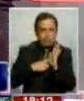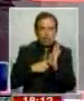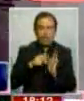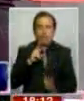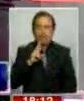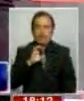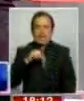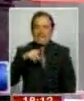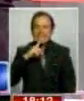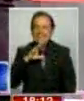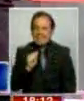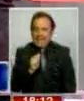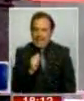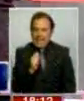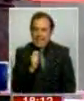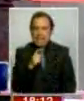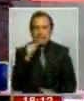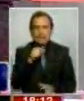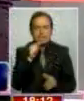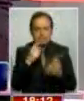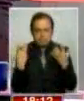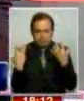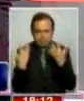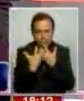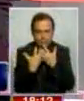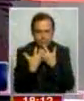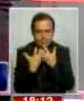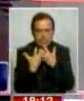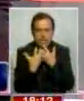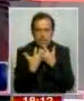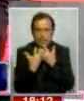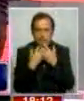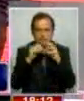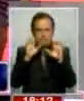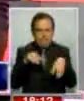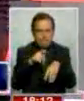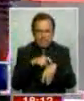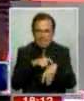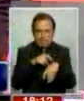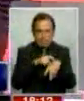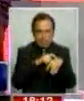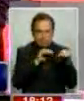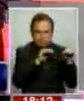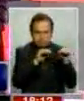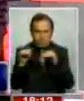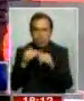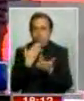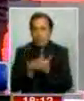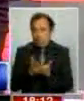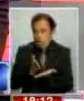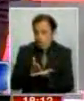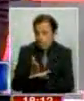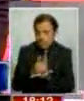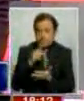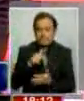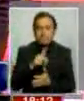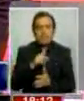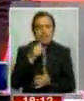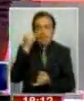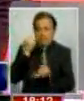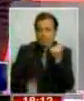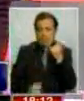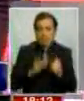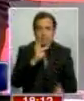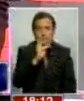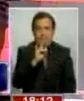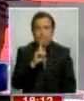tienen una sincronología, es decir, están sincronizadas respecto de cuándo comienzan. Por ejemplo, el término del FUD. El